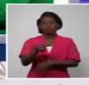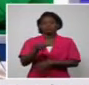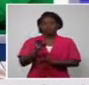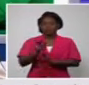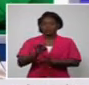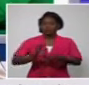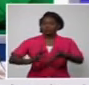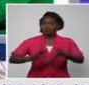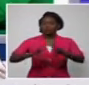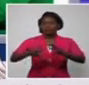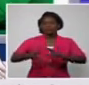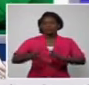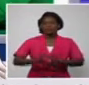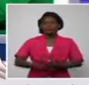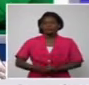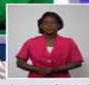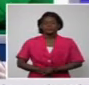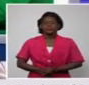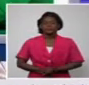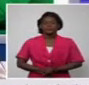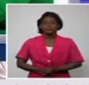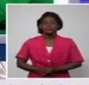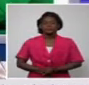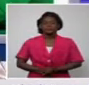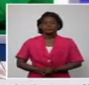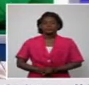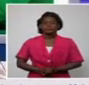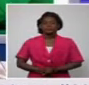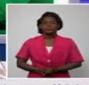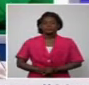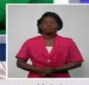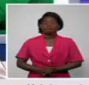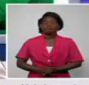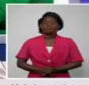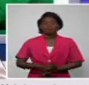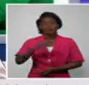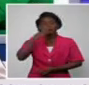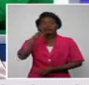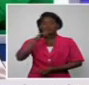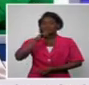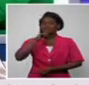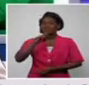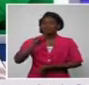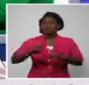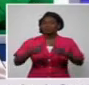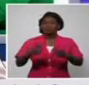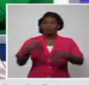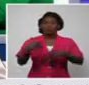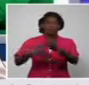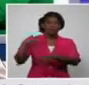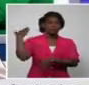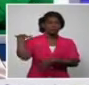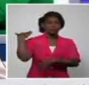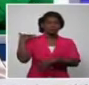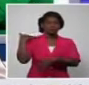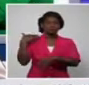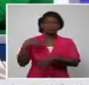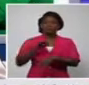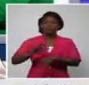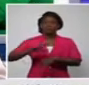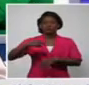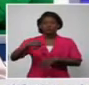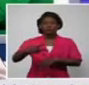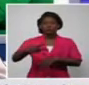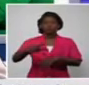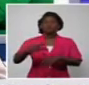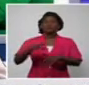a el pronóstico que no es bueno en estas pacientes. Este paciente tuvo una evolución mucho más